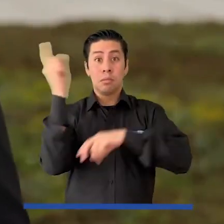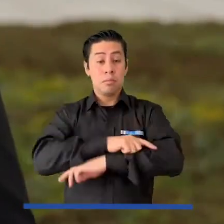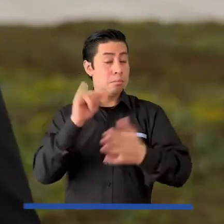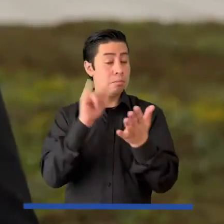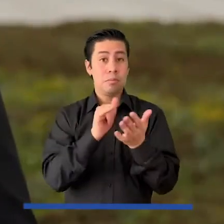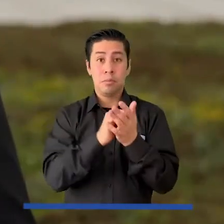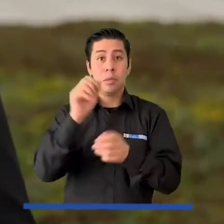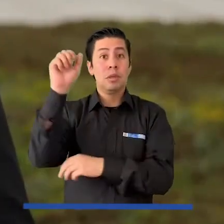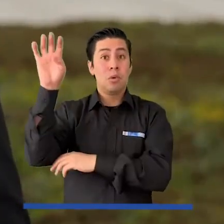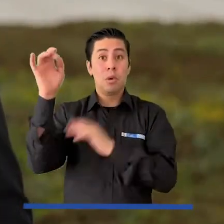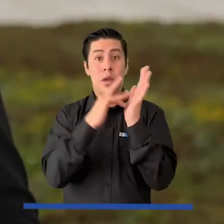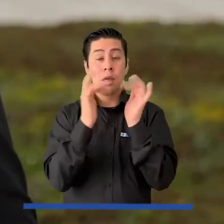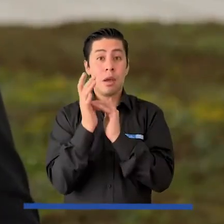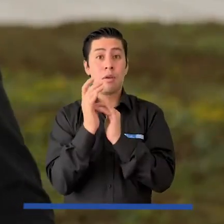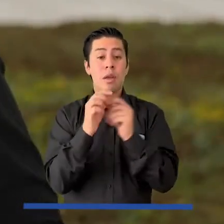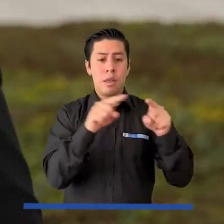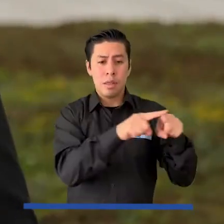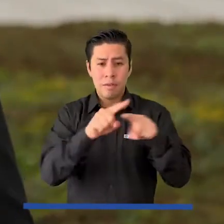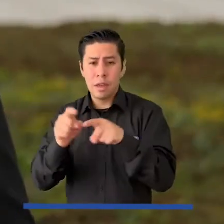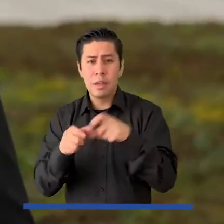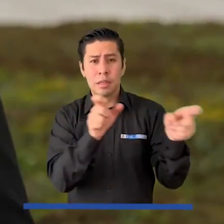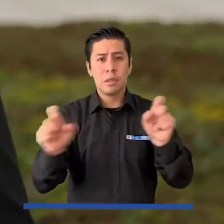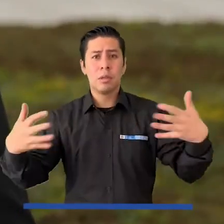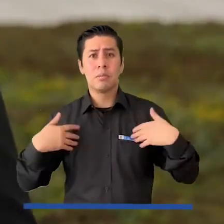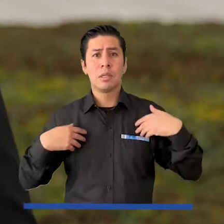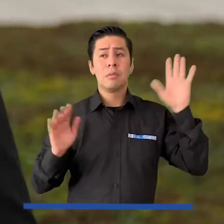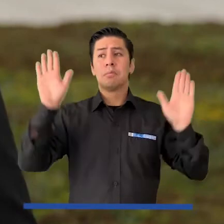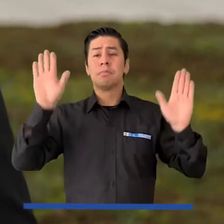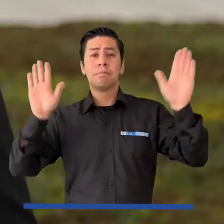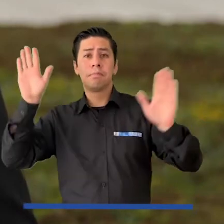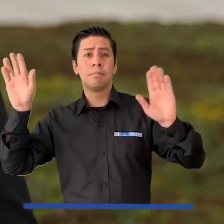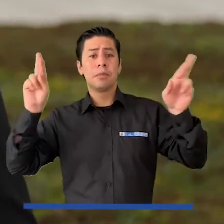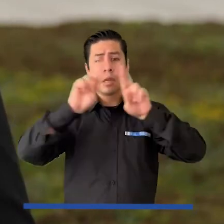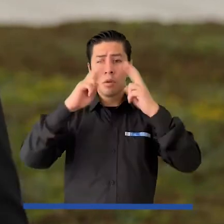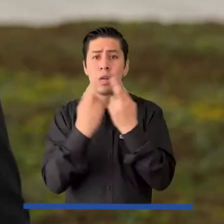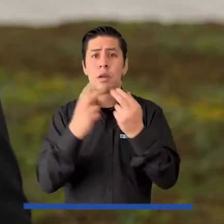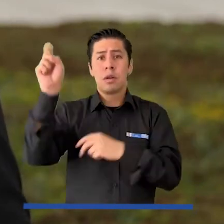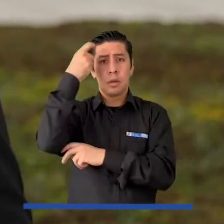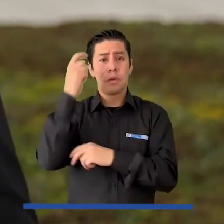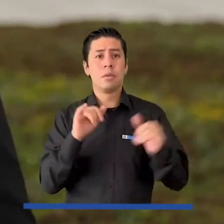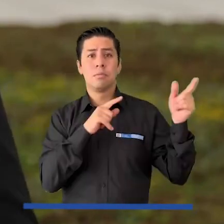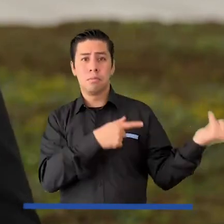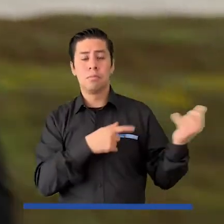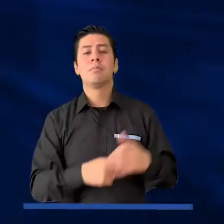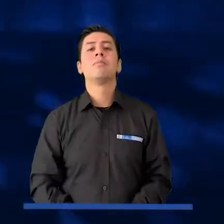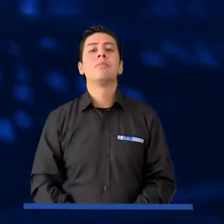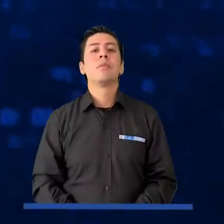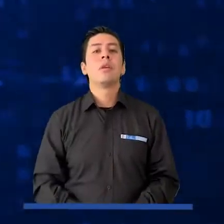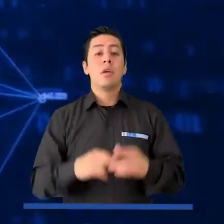También en el marco de esta conmemoración, varias víctimas participaron en la plenaria del Congreso de la República en una sesión